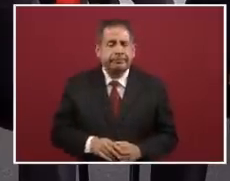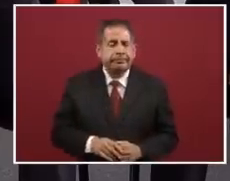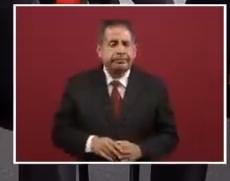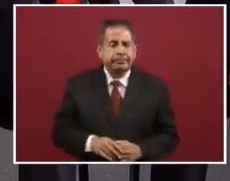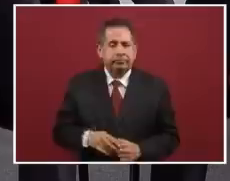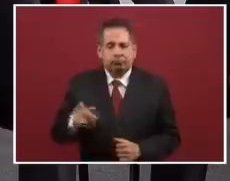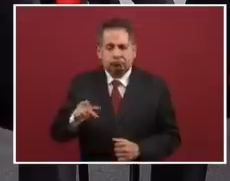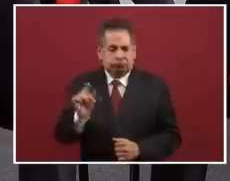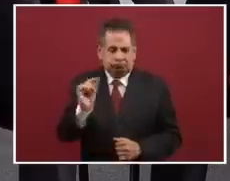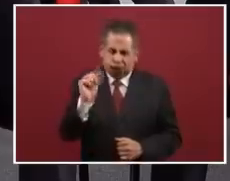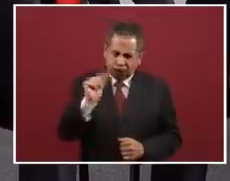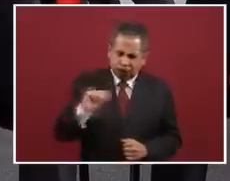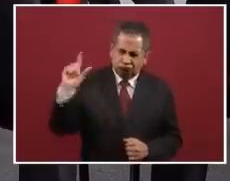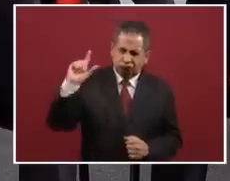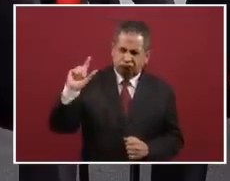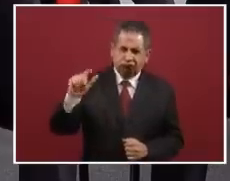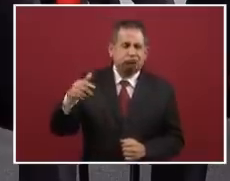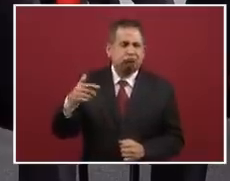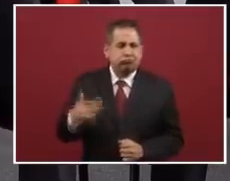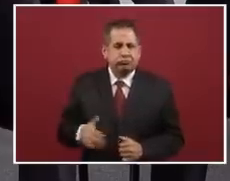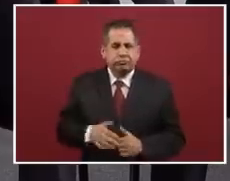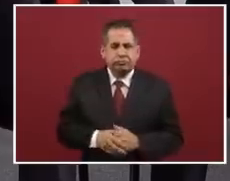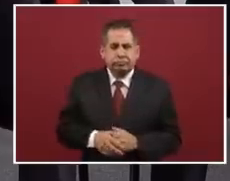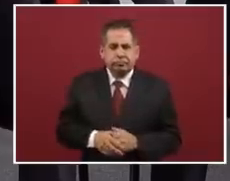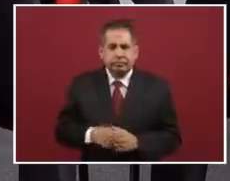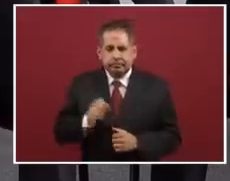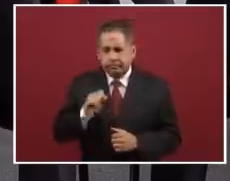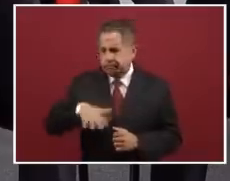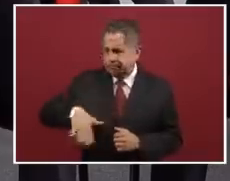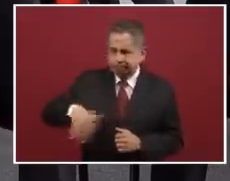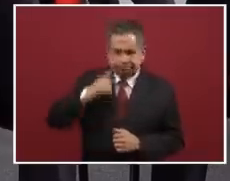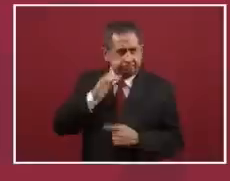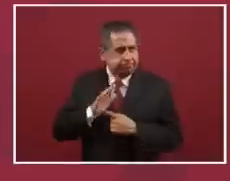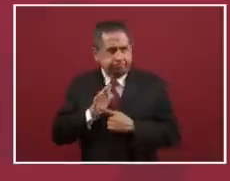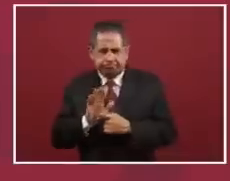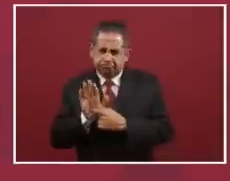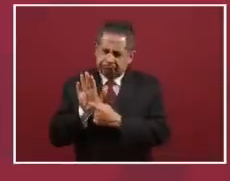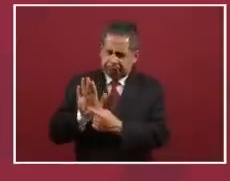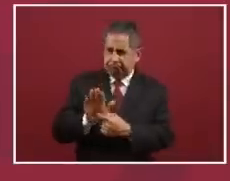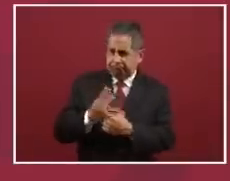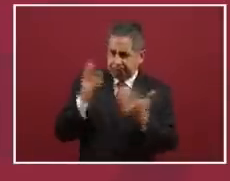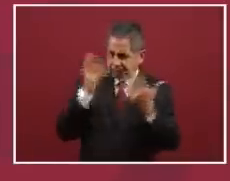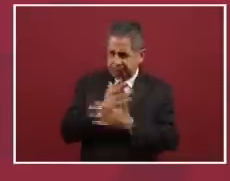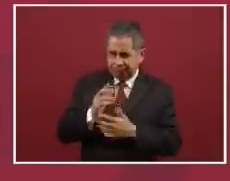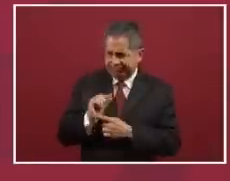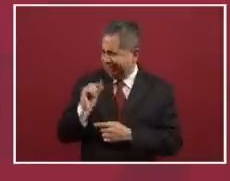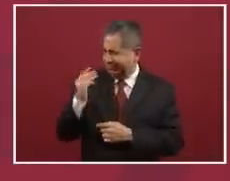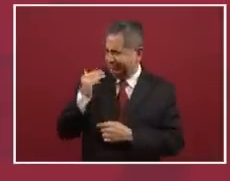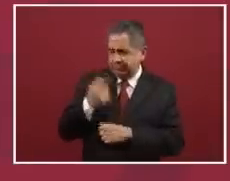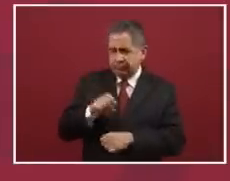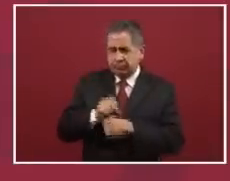es un profesional, pero lo acaba de demostrar. Ahora,